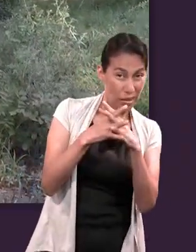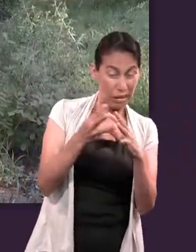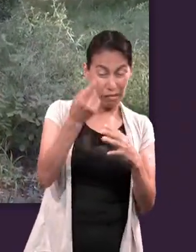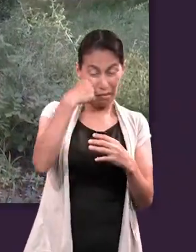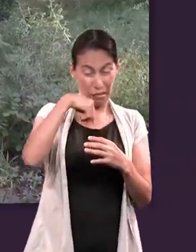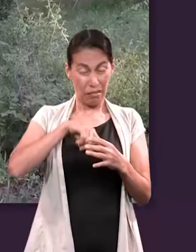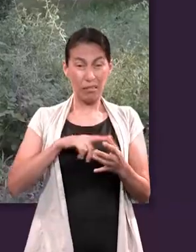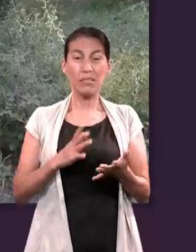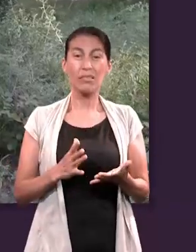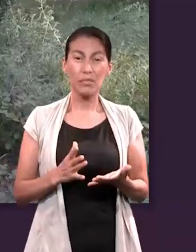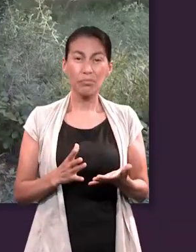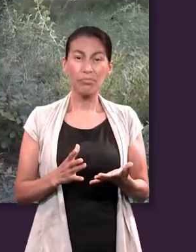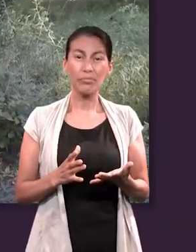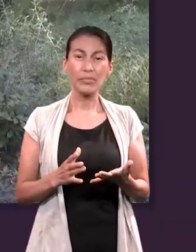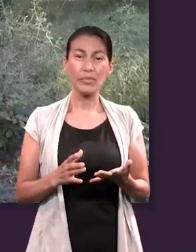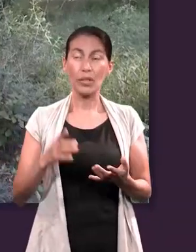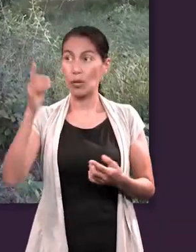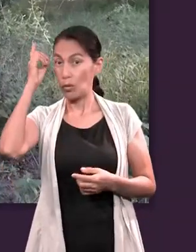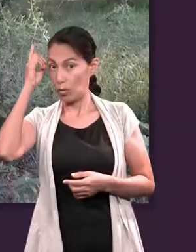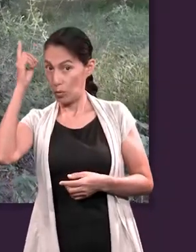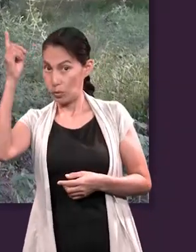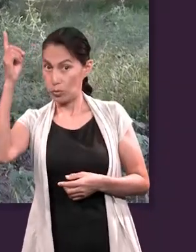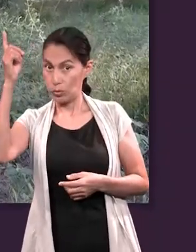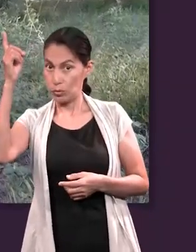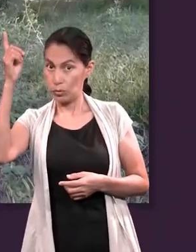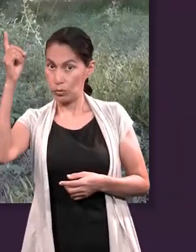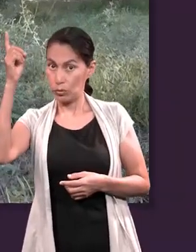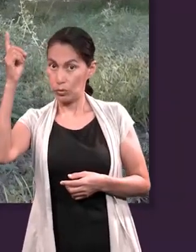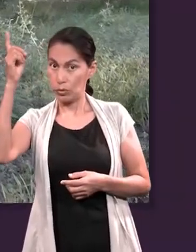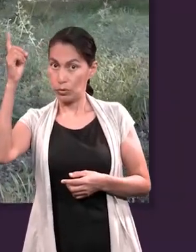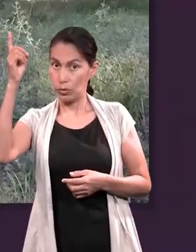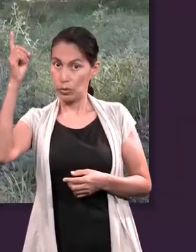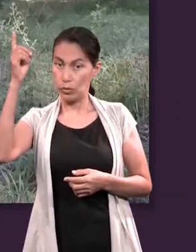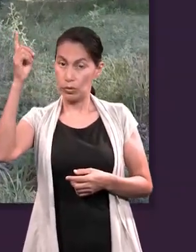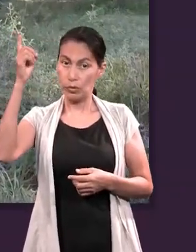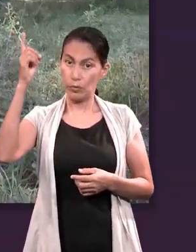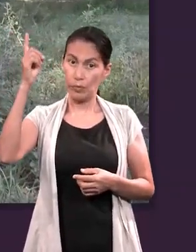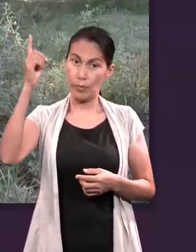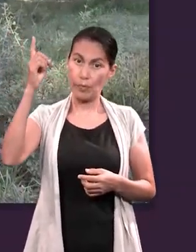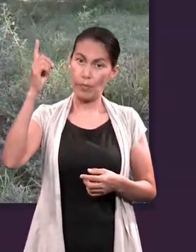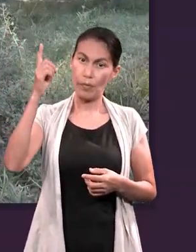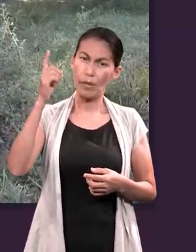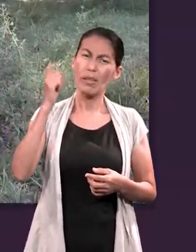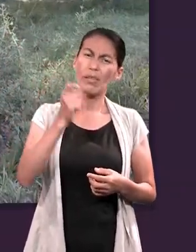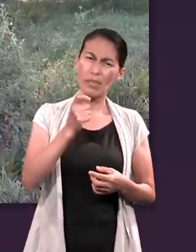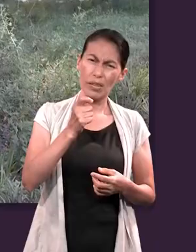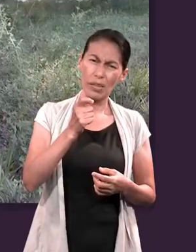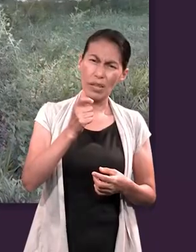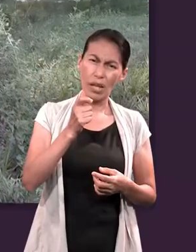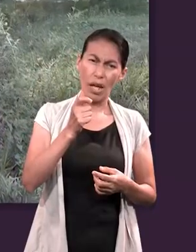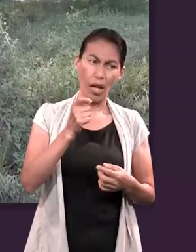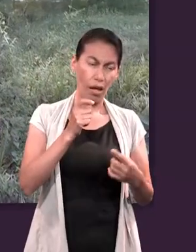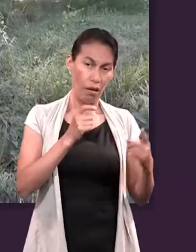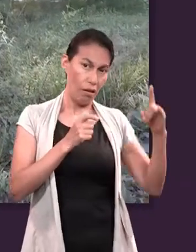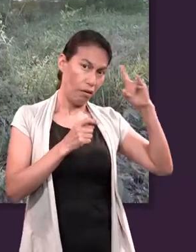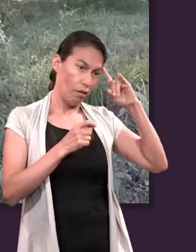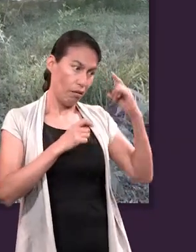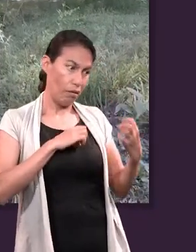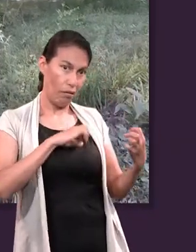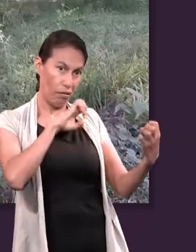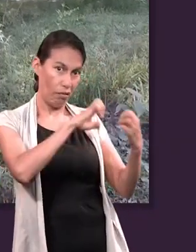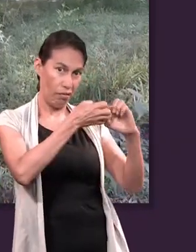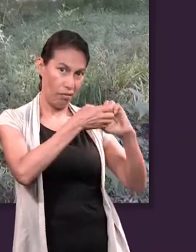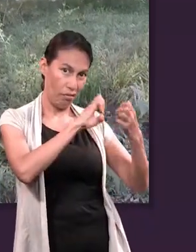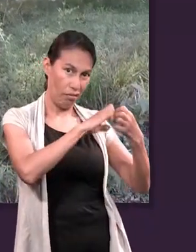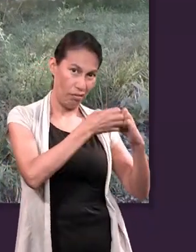una guerra que se libra en tu interior. Dios pone enemistad. ¿Qué